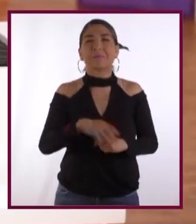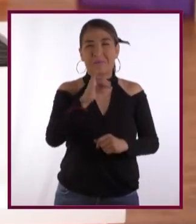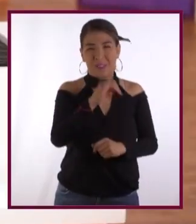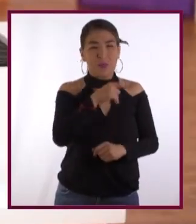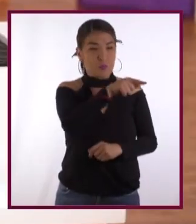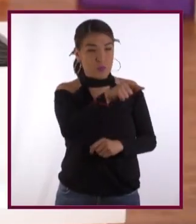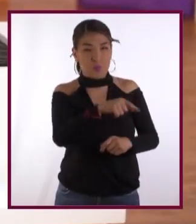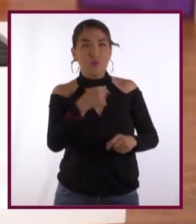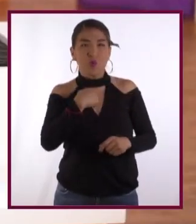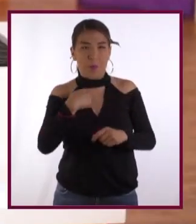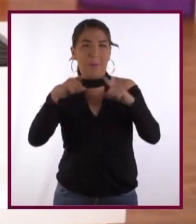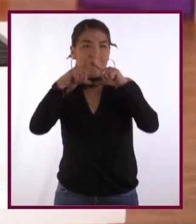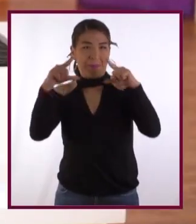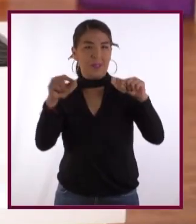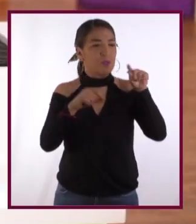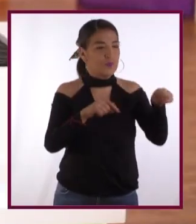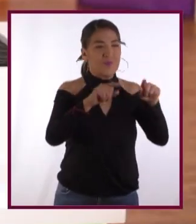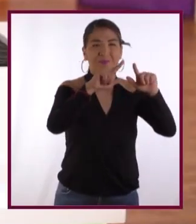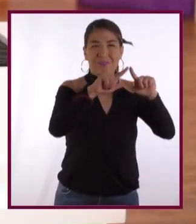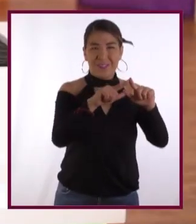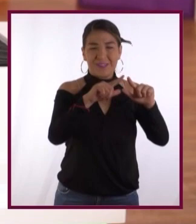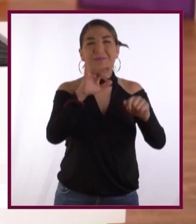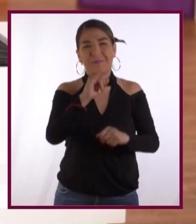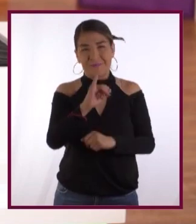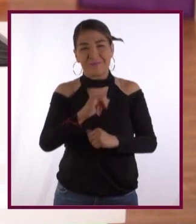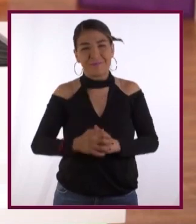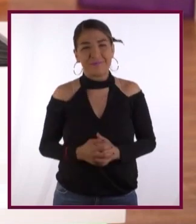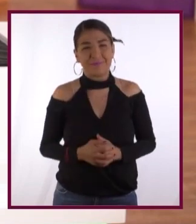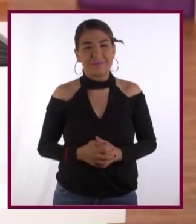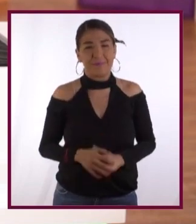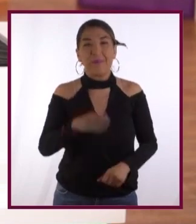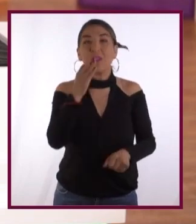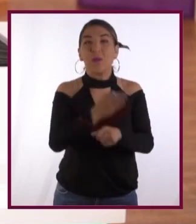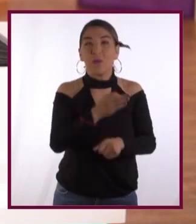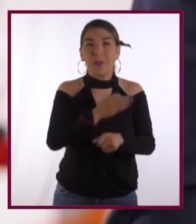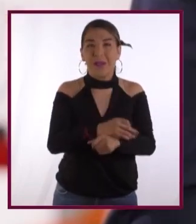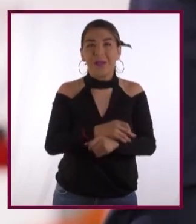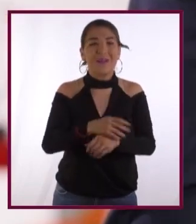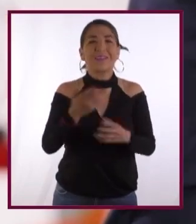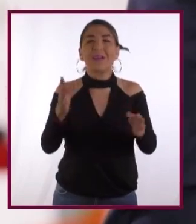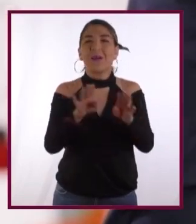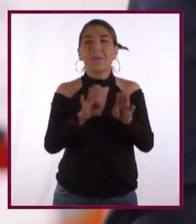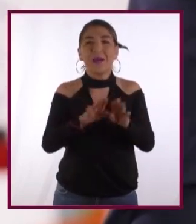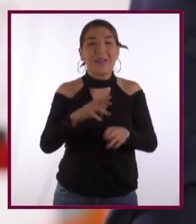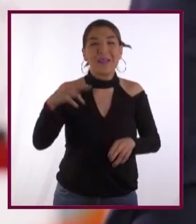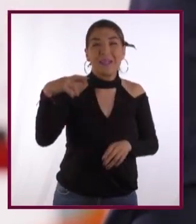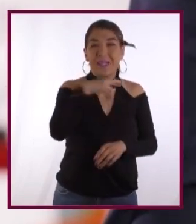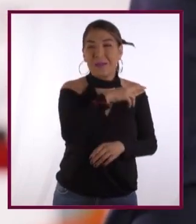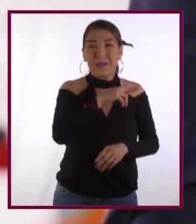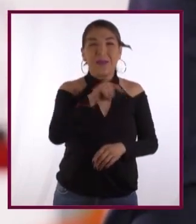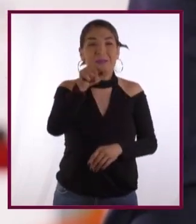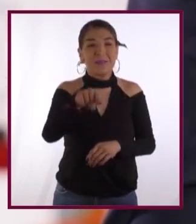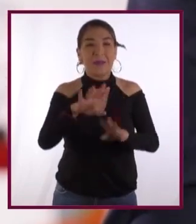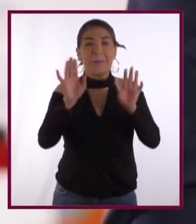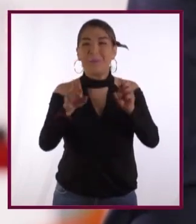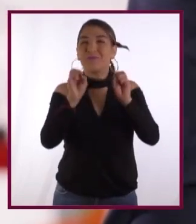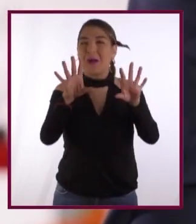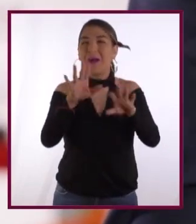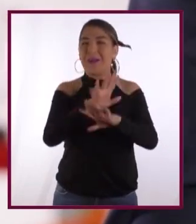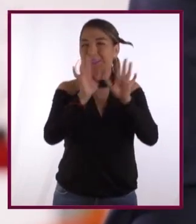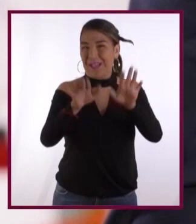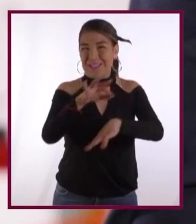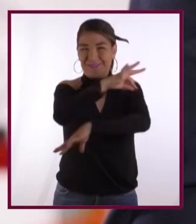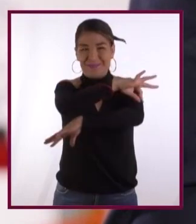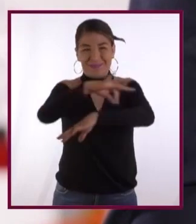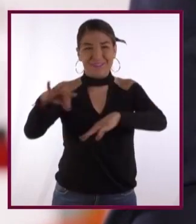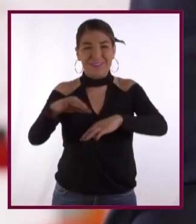encanta la idea. Yo hago los papalotes y tú haces las flechas, ¿va? Va, perfecto. Muy bien. Vamos a usar la magia de la televisión y para cuando menos se